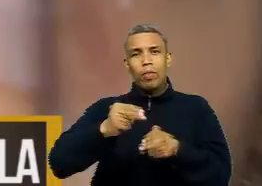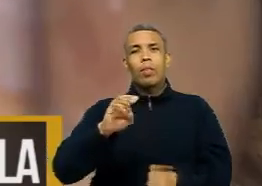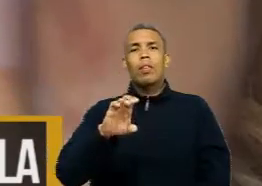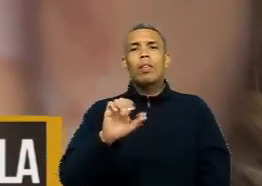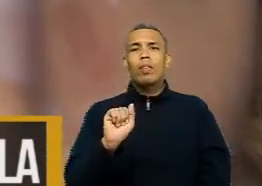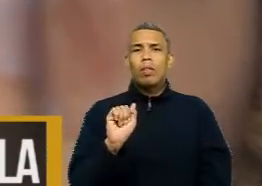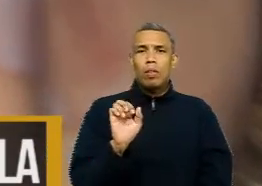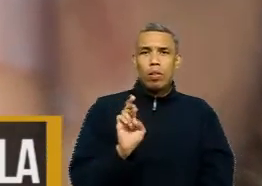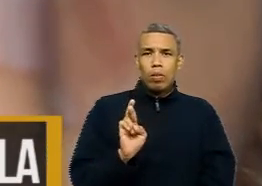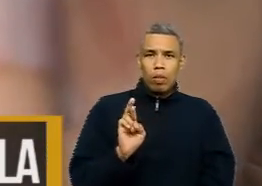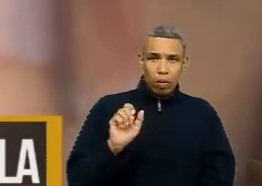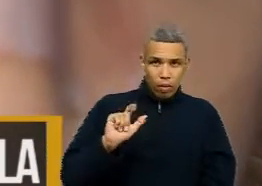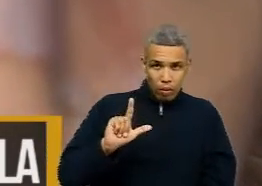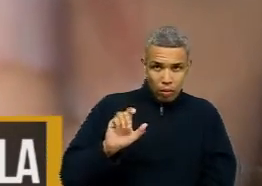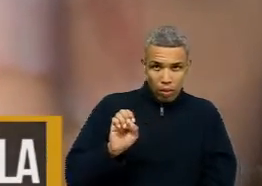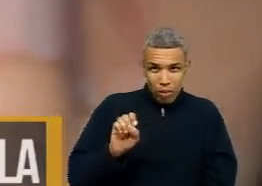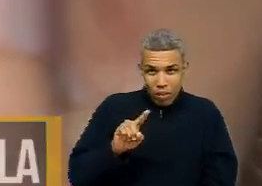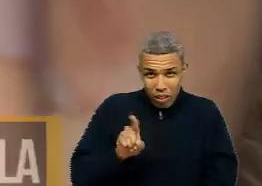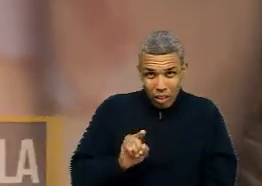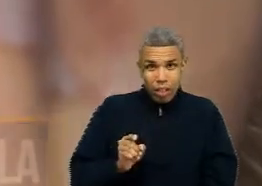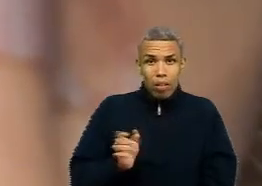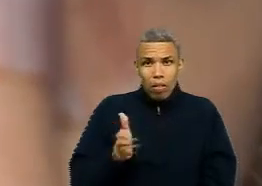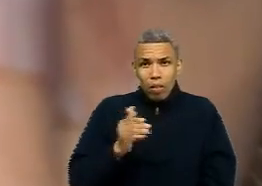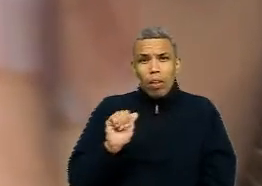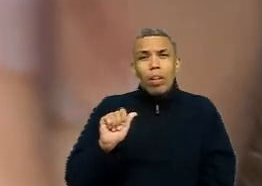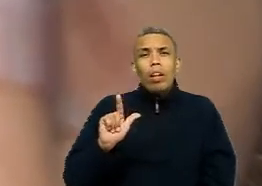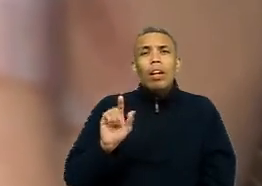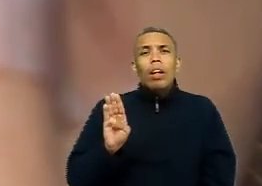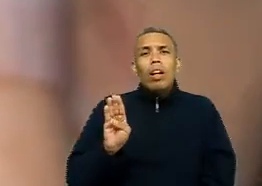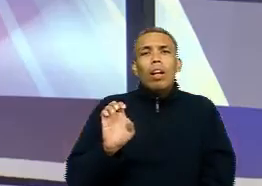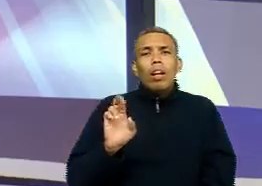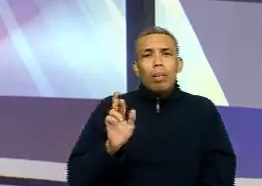deberá responder ante la justicia por el delito sexual señalado.